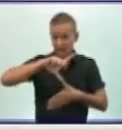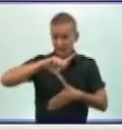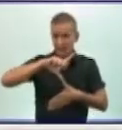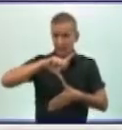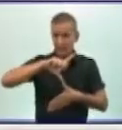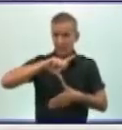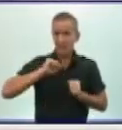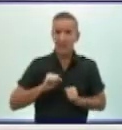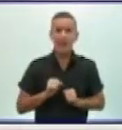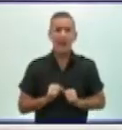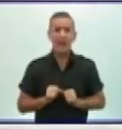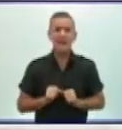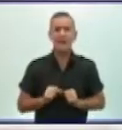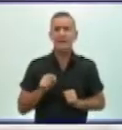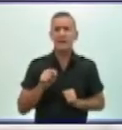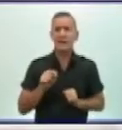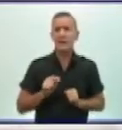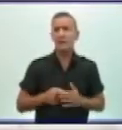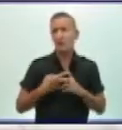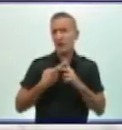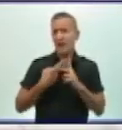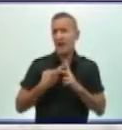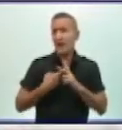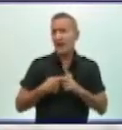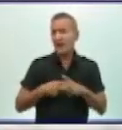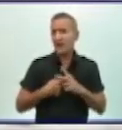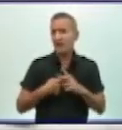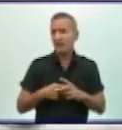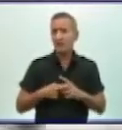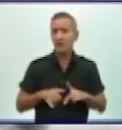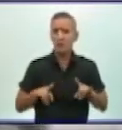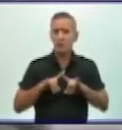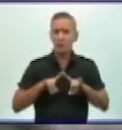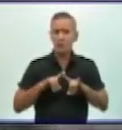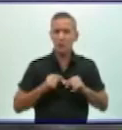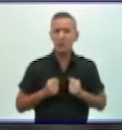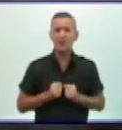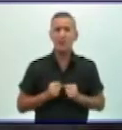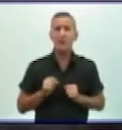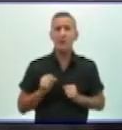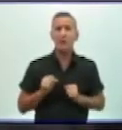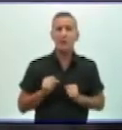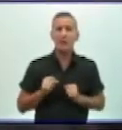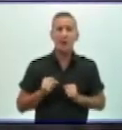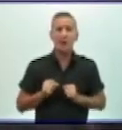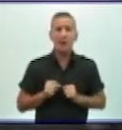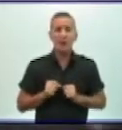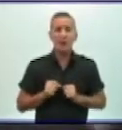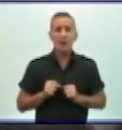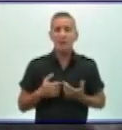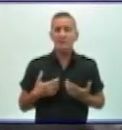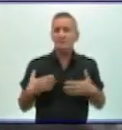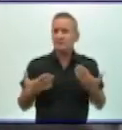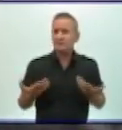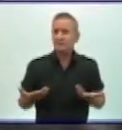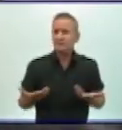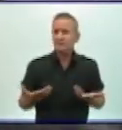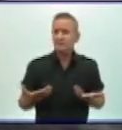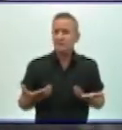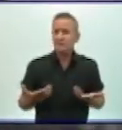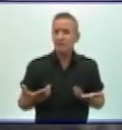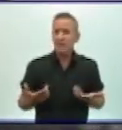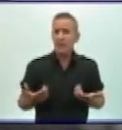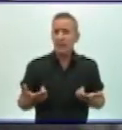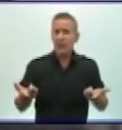reforma universitaria? Bueno, un movimiento que, como te decía, lideró Julio Antonio Mella y que pedía, entre otras cosas, primero la autonomía